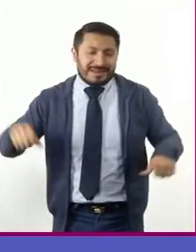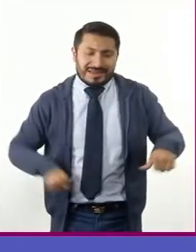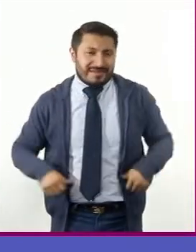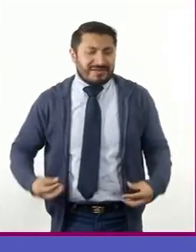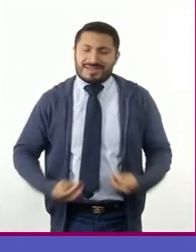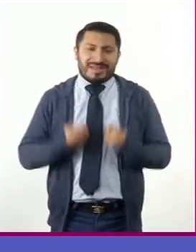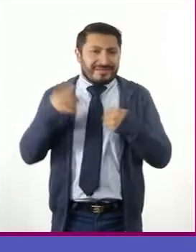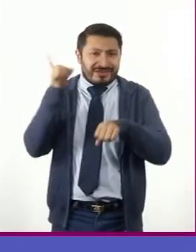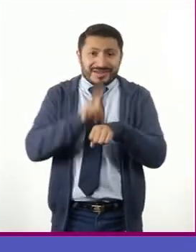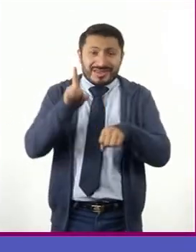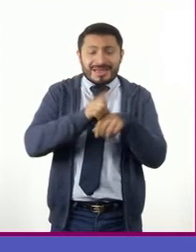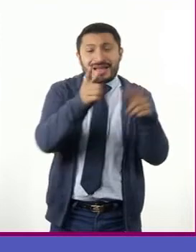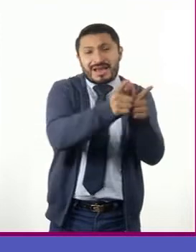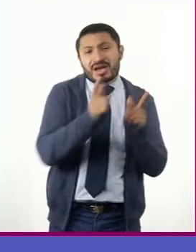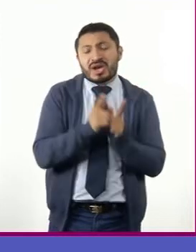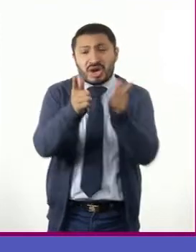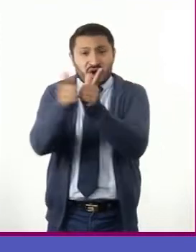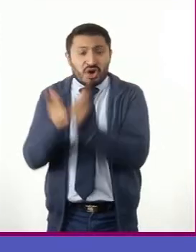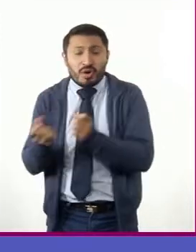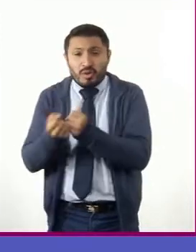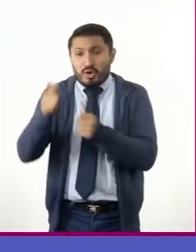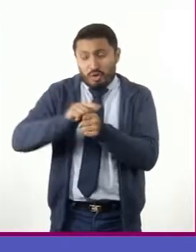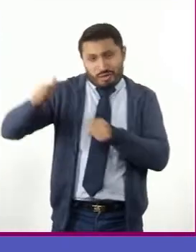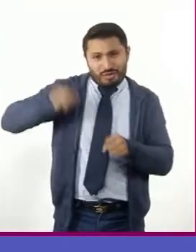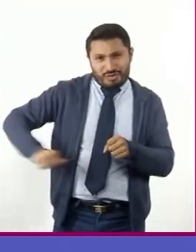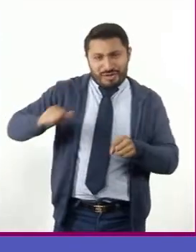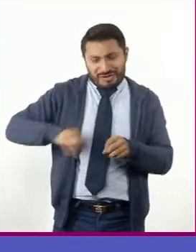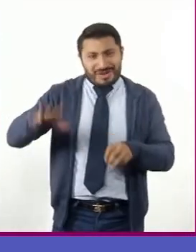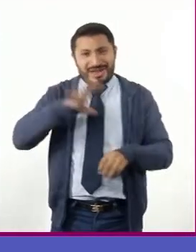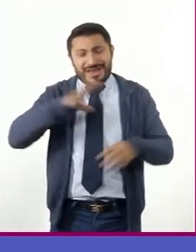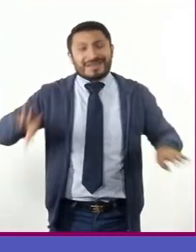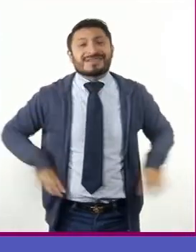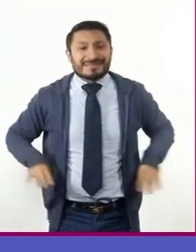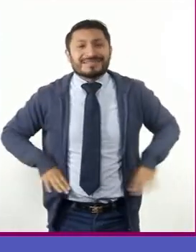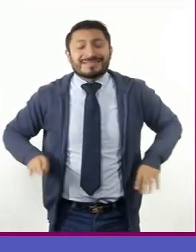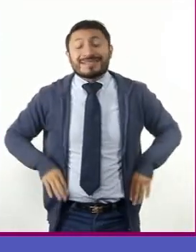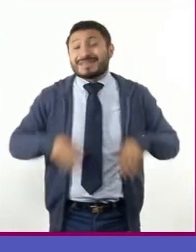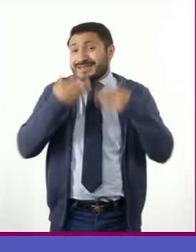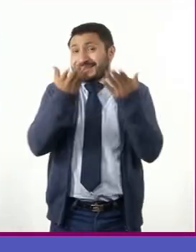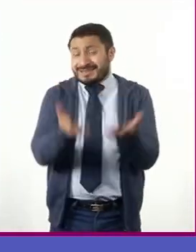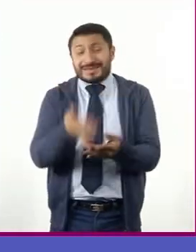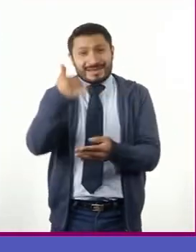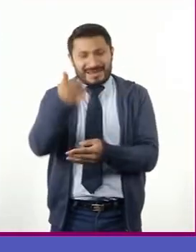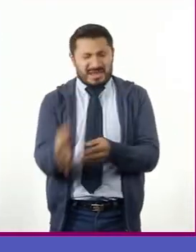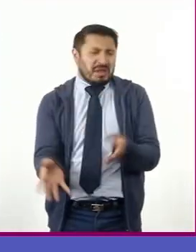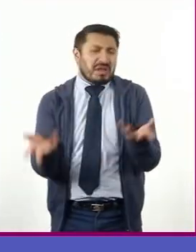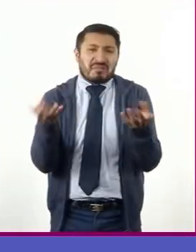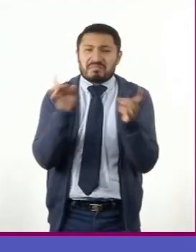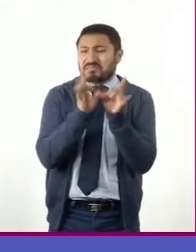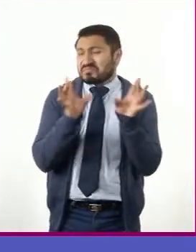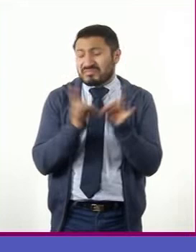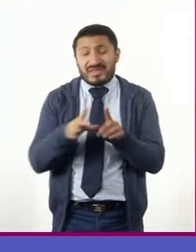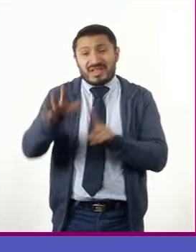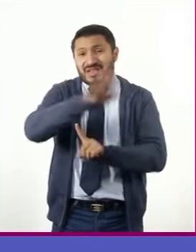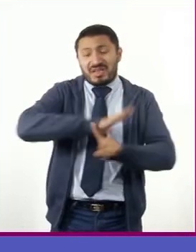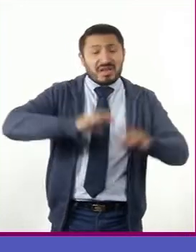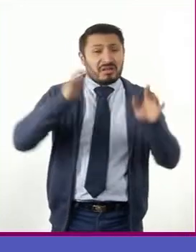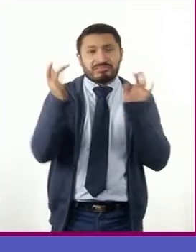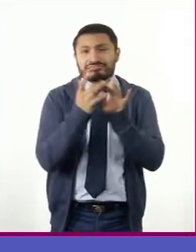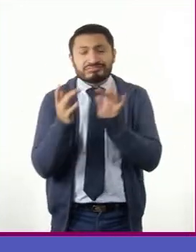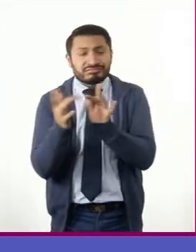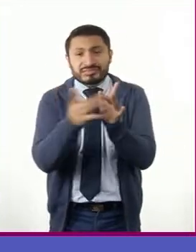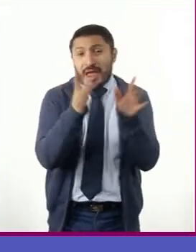cotidiana de los grupos sociales que muestran las características y peculiaridades de sus contactos